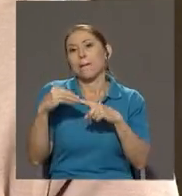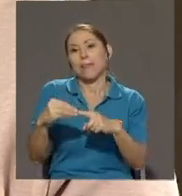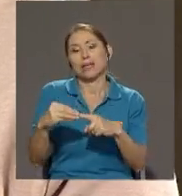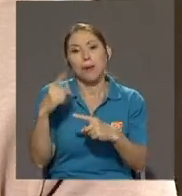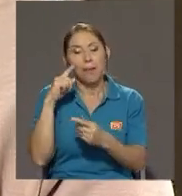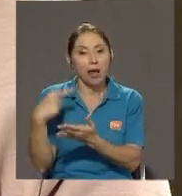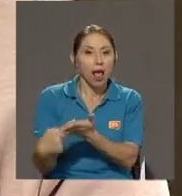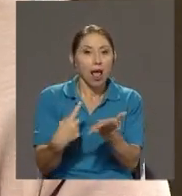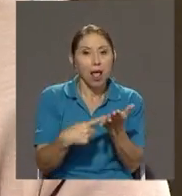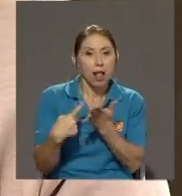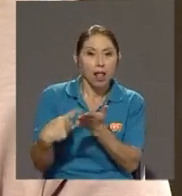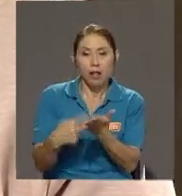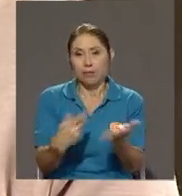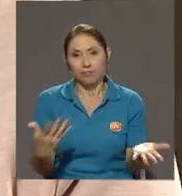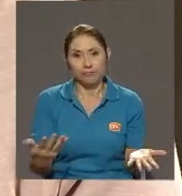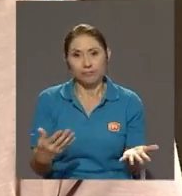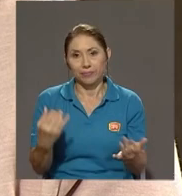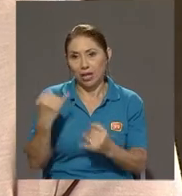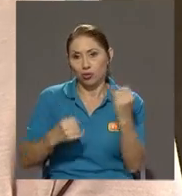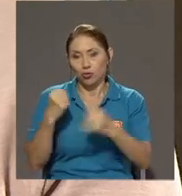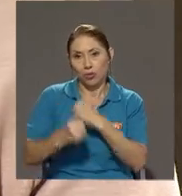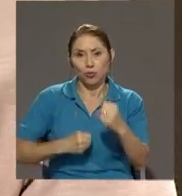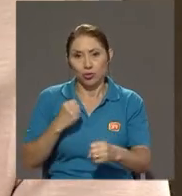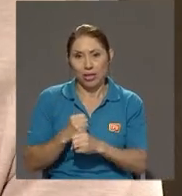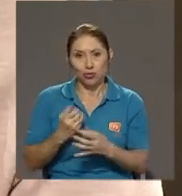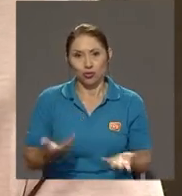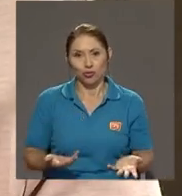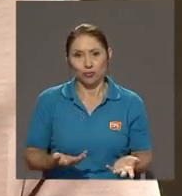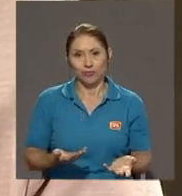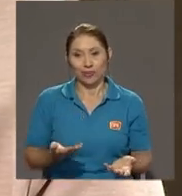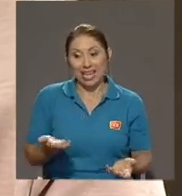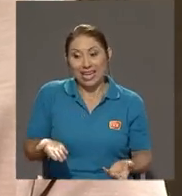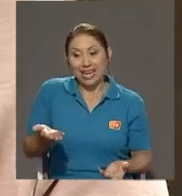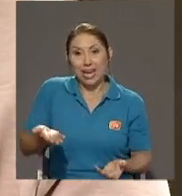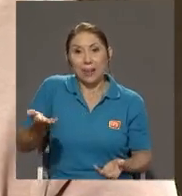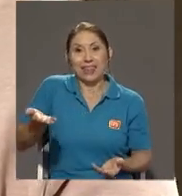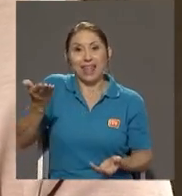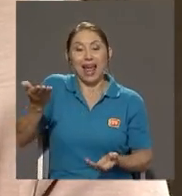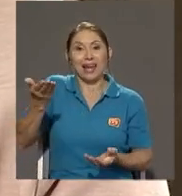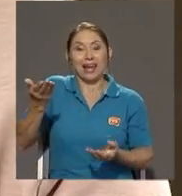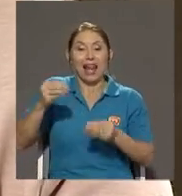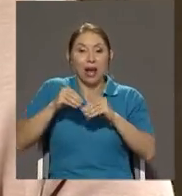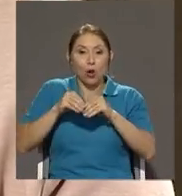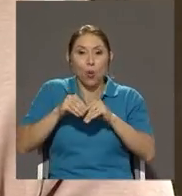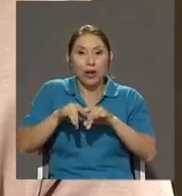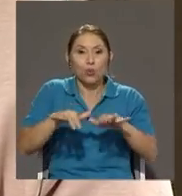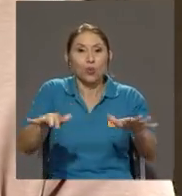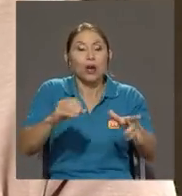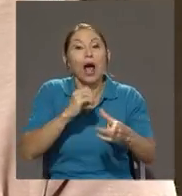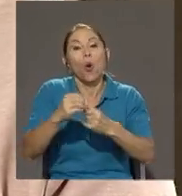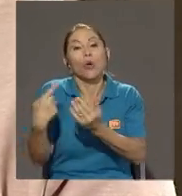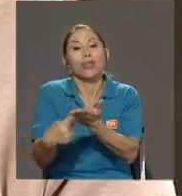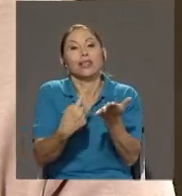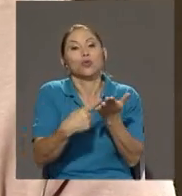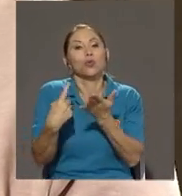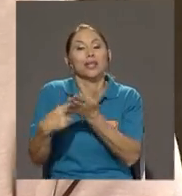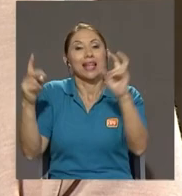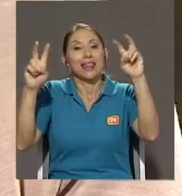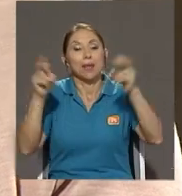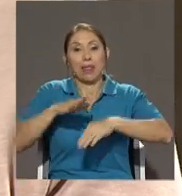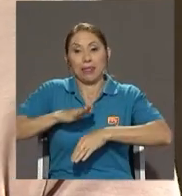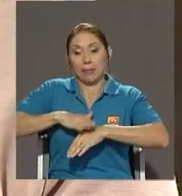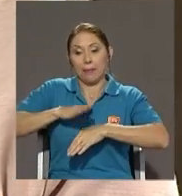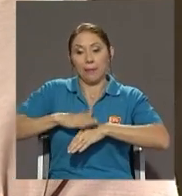años incrementar la cobertura ni discutir el tema de licencias de paternidad.